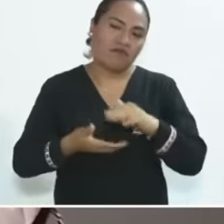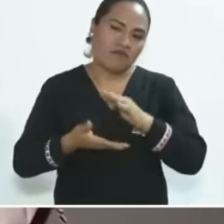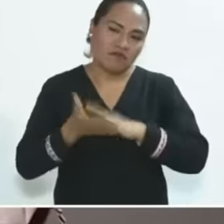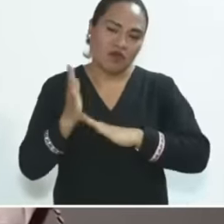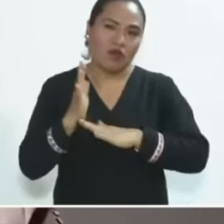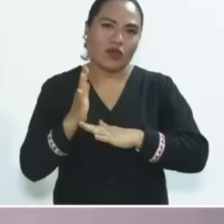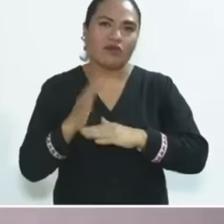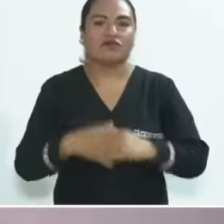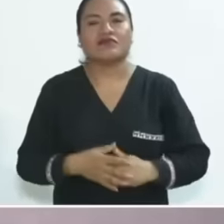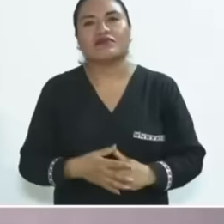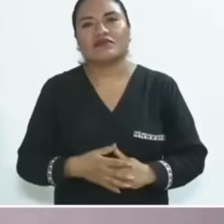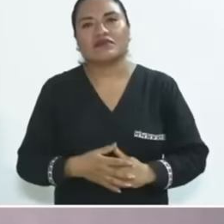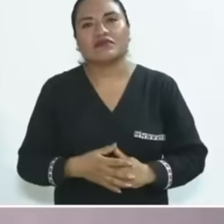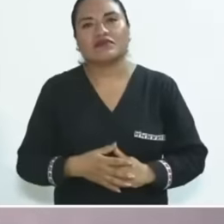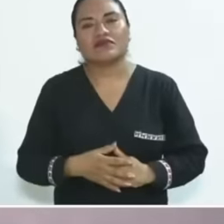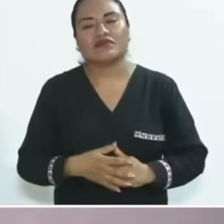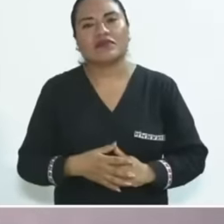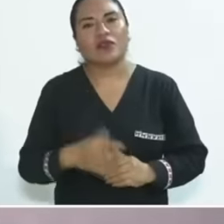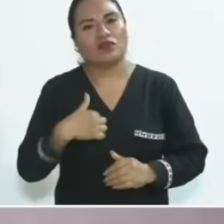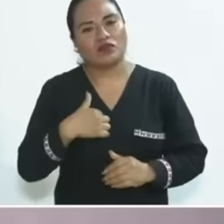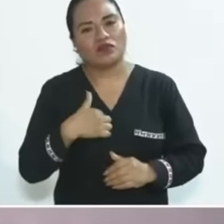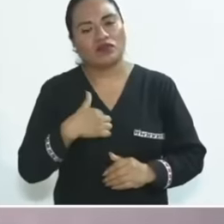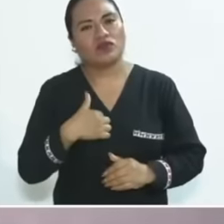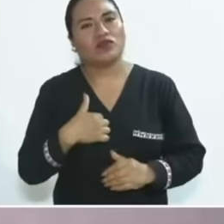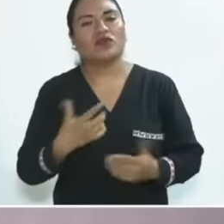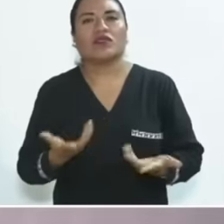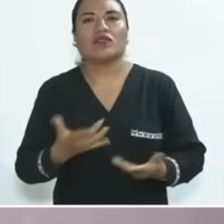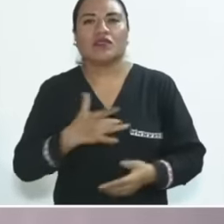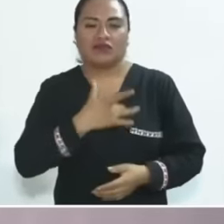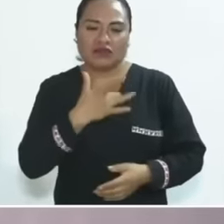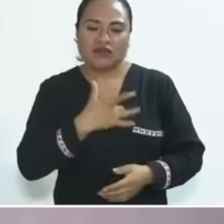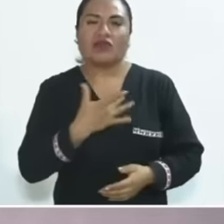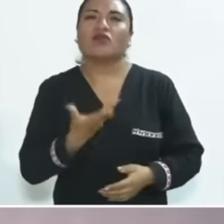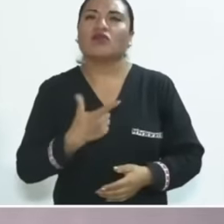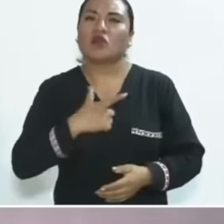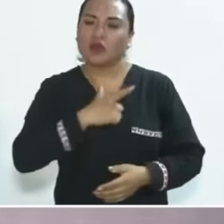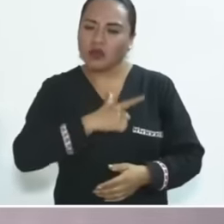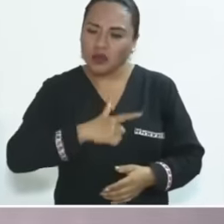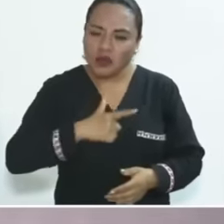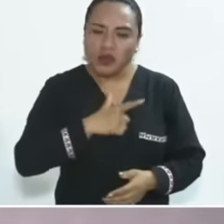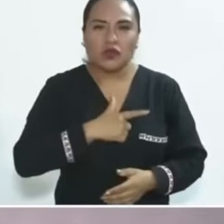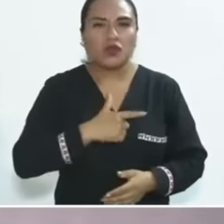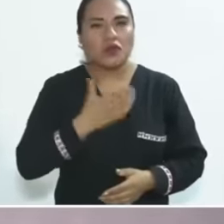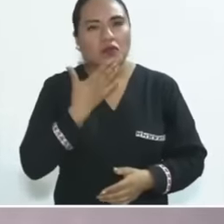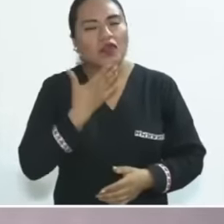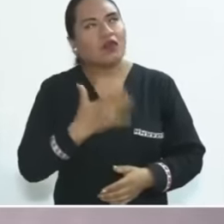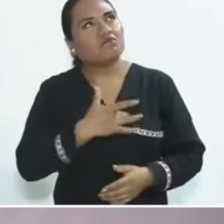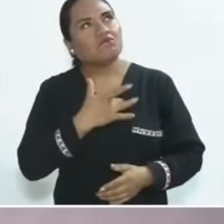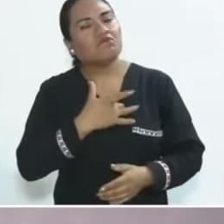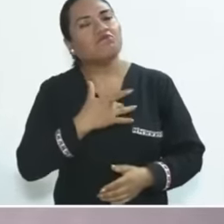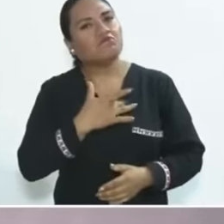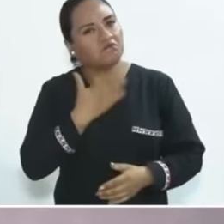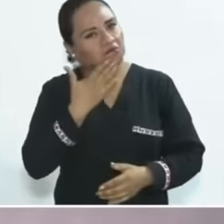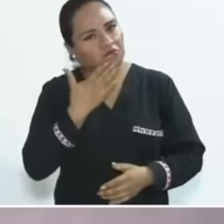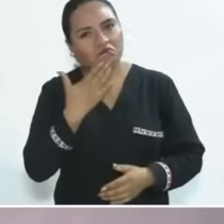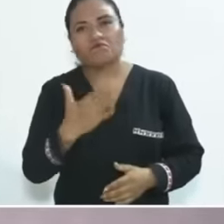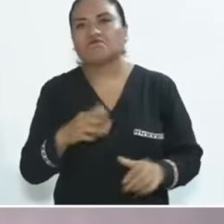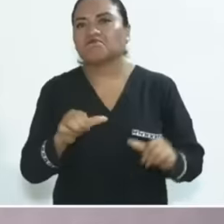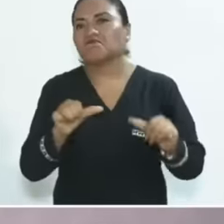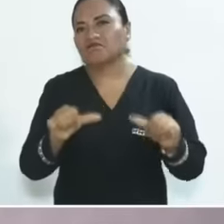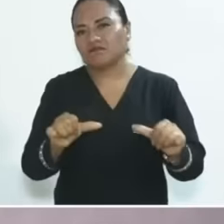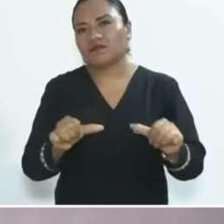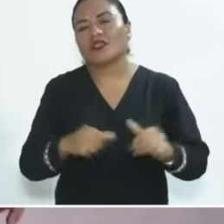con mucho gusto, con mucha satisfacción. Me voy